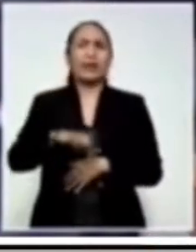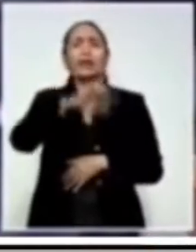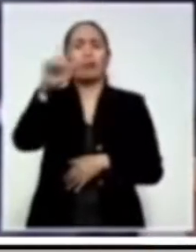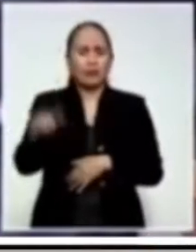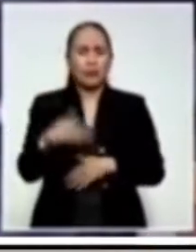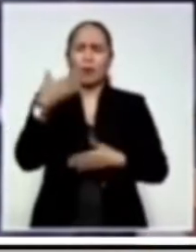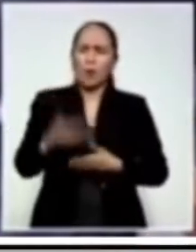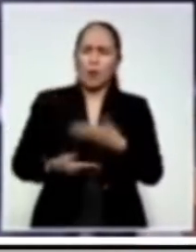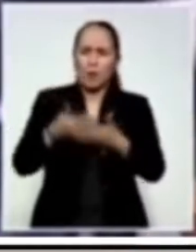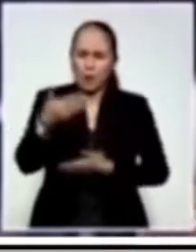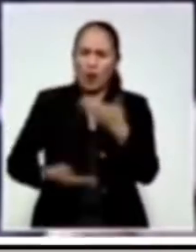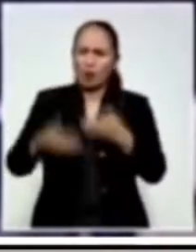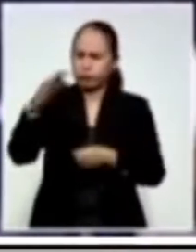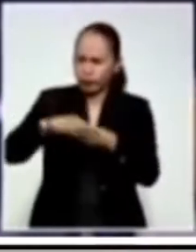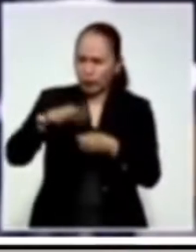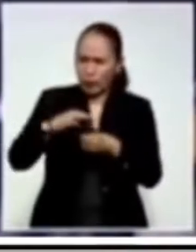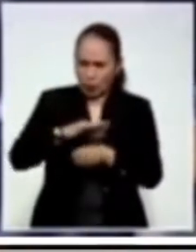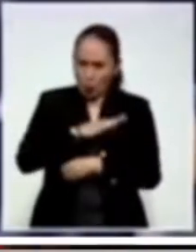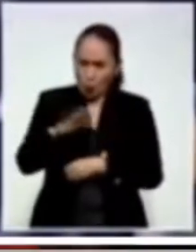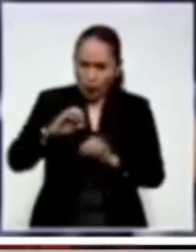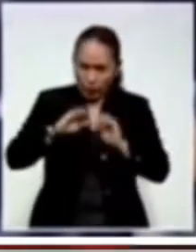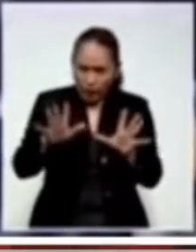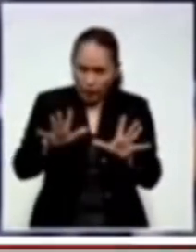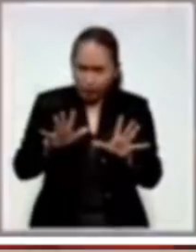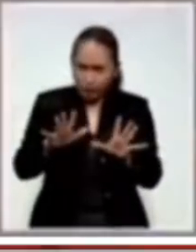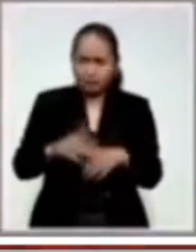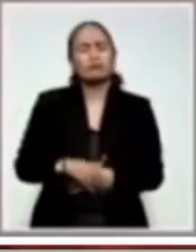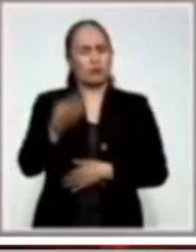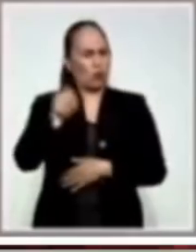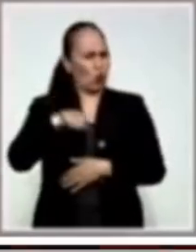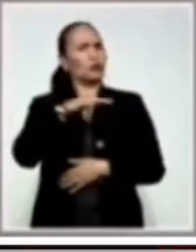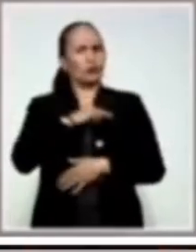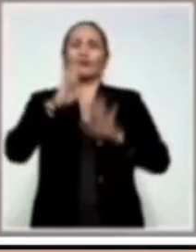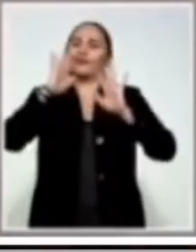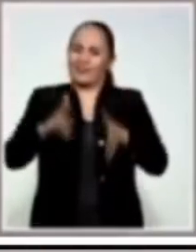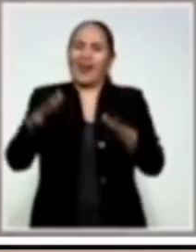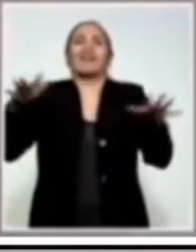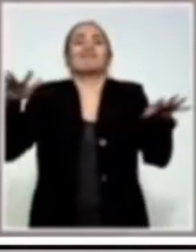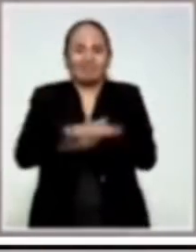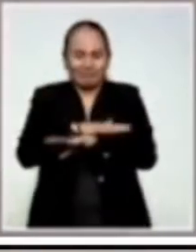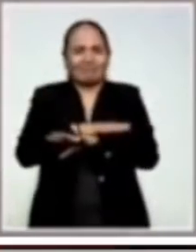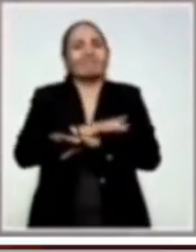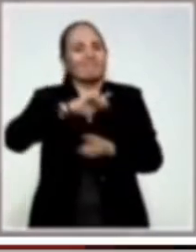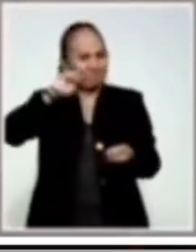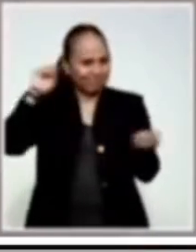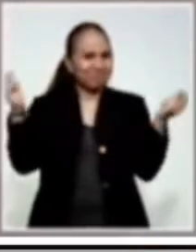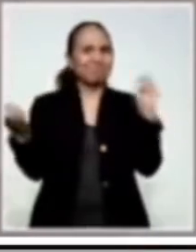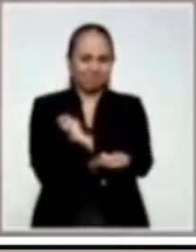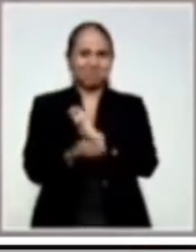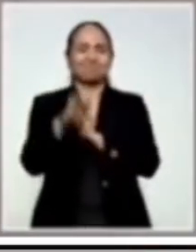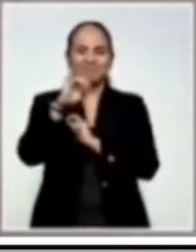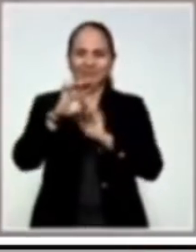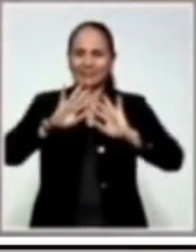proceso de votación, ¿se podría? Nosotros ya hicimos la gran transformación del Poder Judicial Federal. La